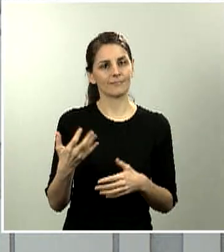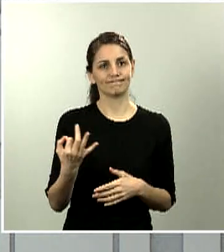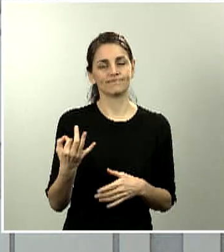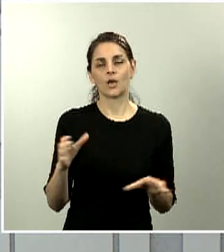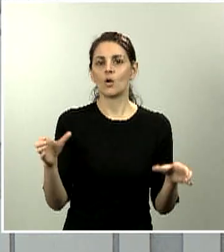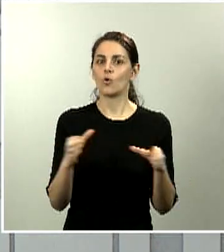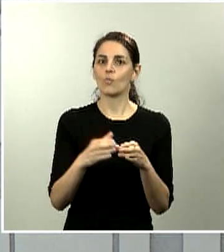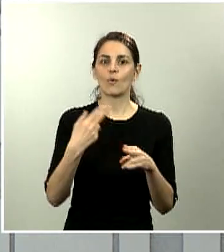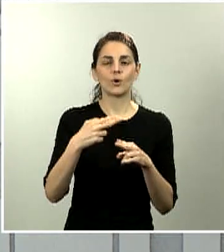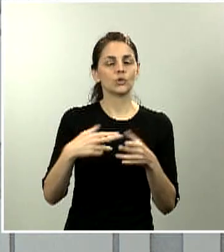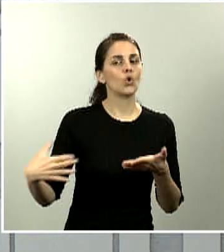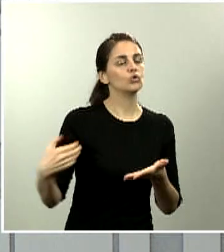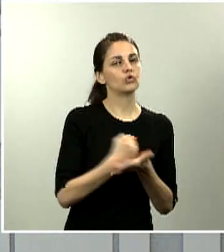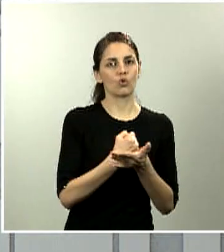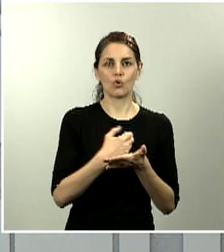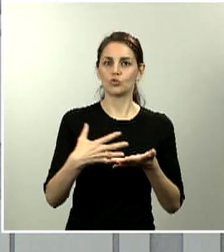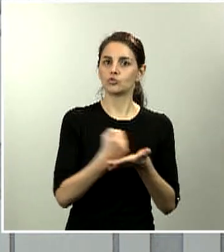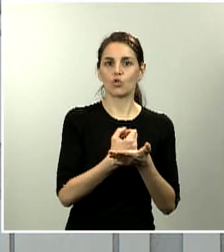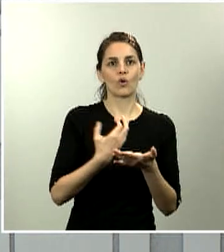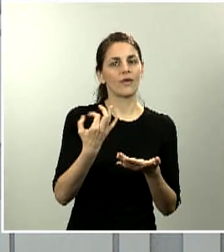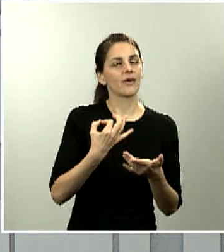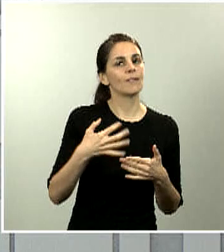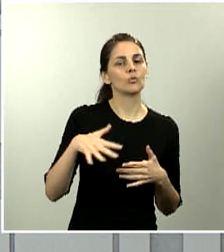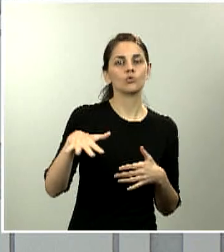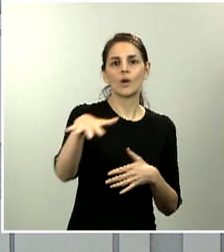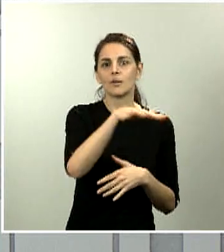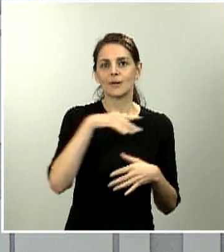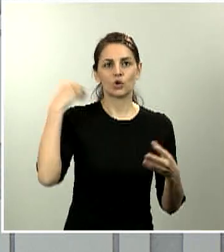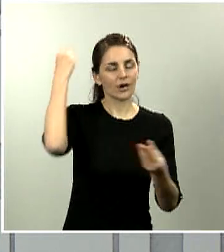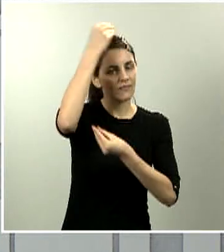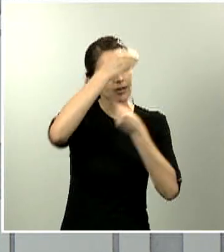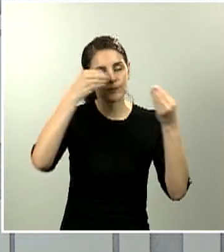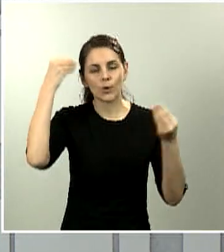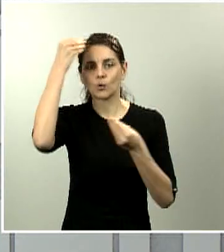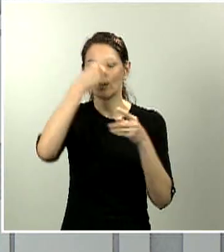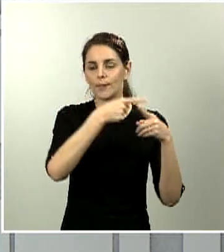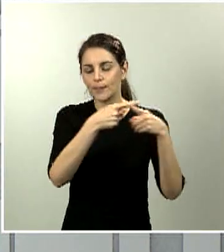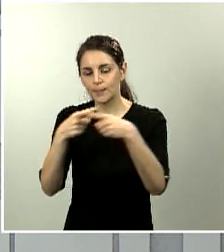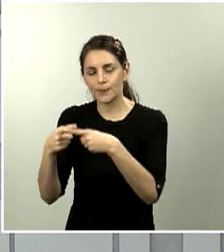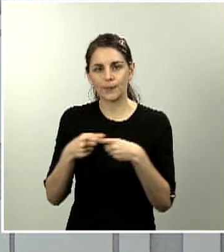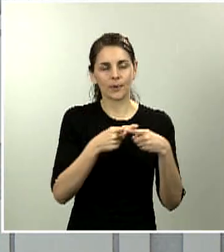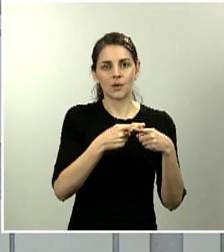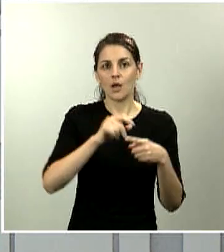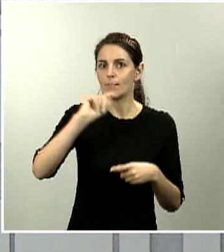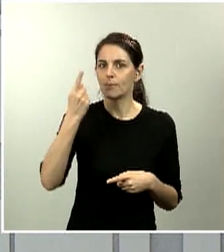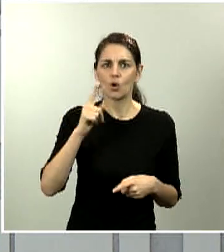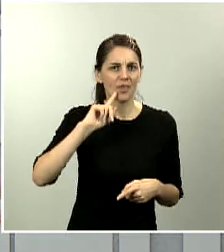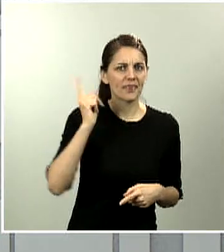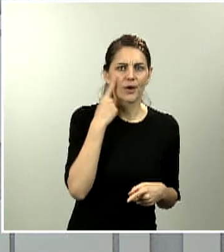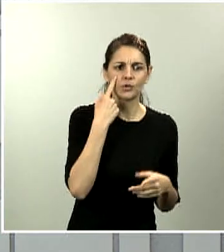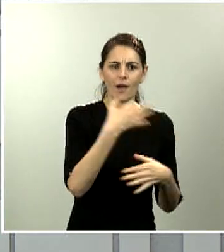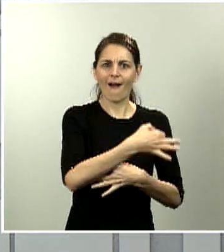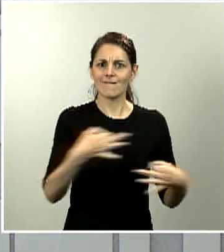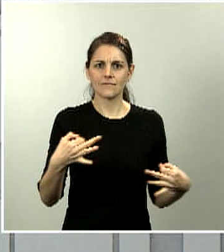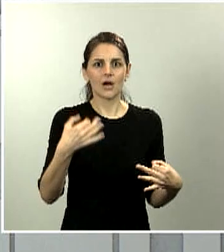sentarnos en torno a un espacio de reflexión que permita, en primer lugar, hacer un diagnóstico adecuado de las consecuencias